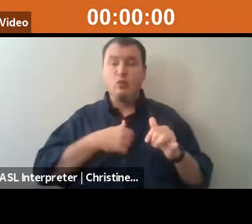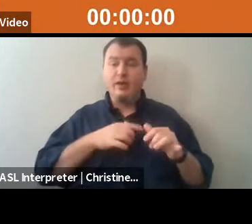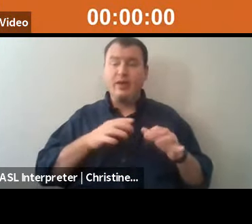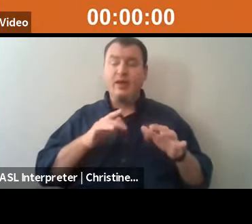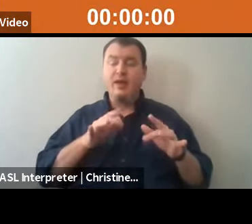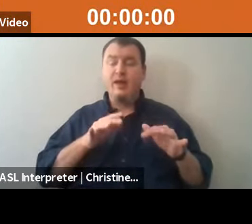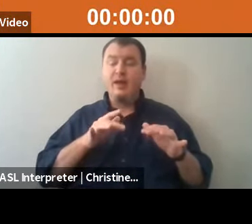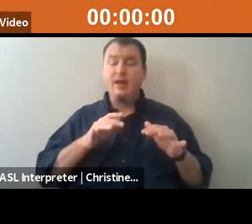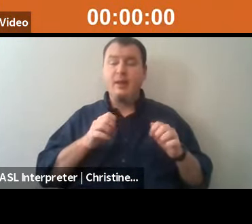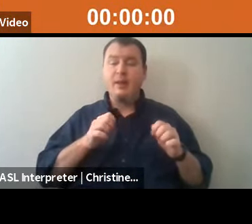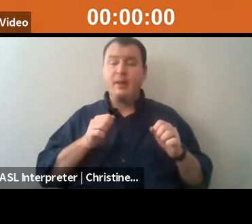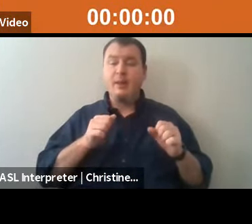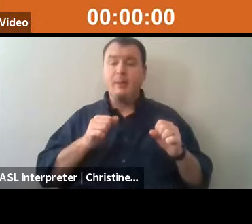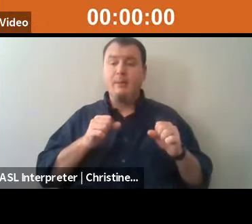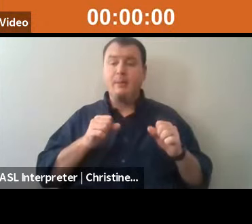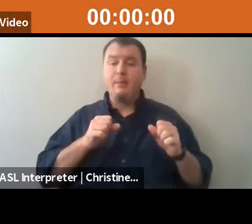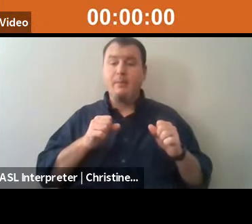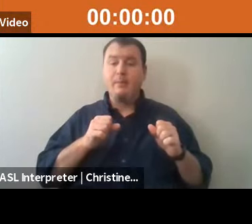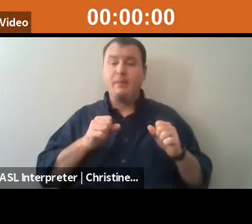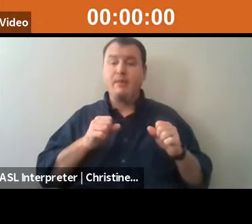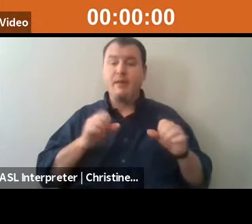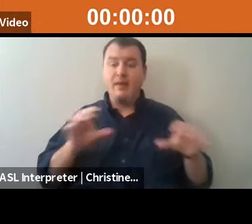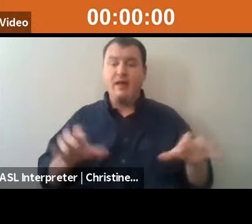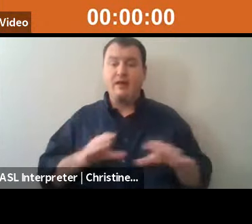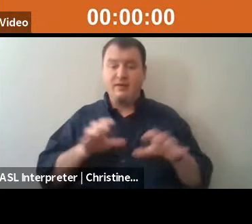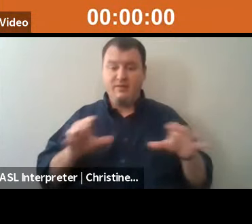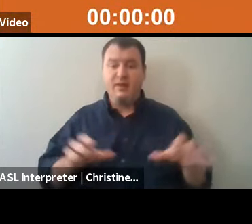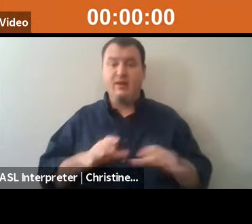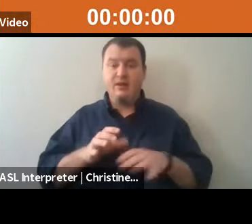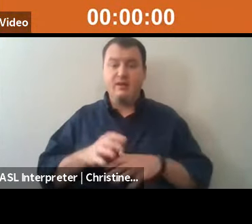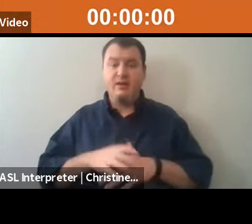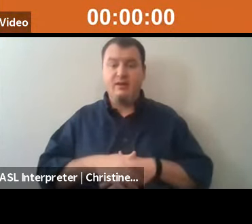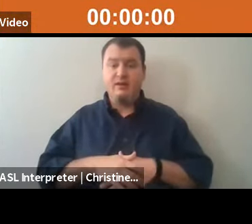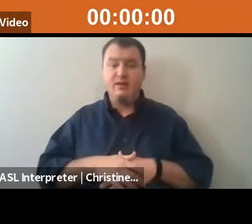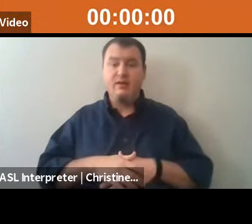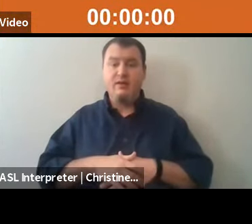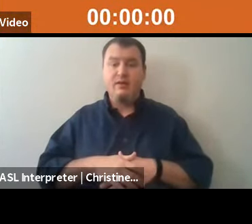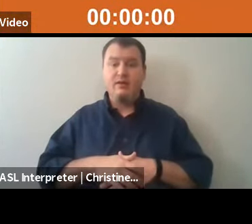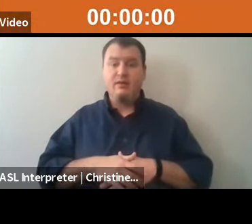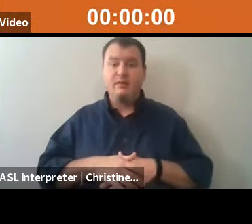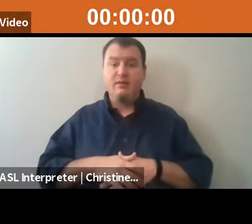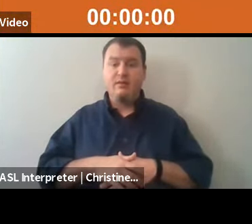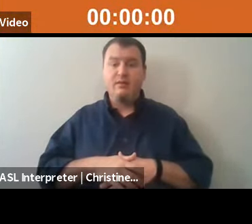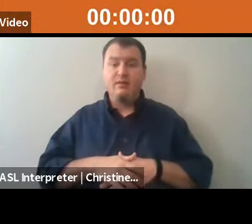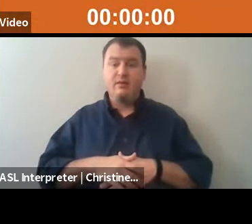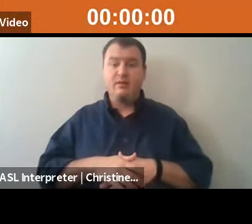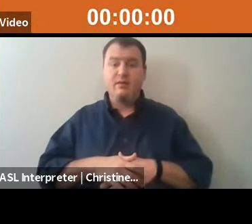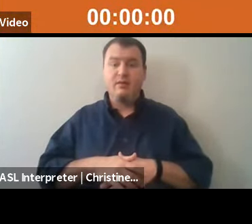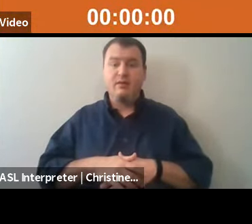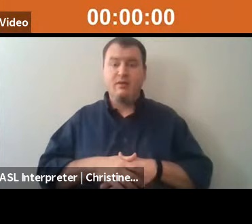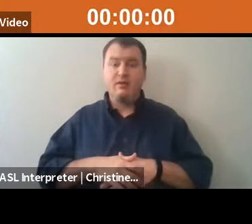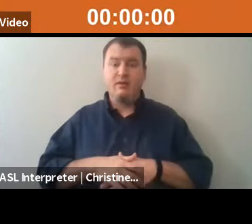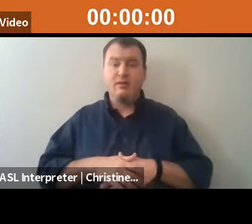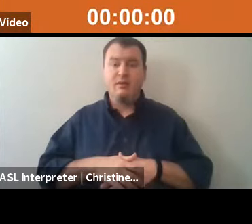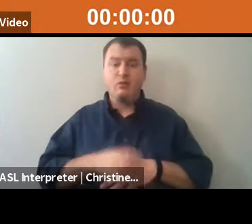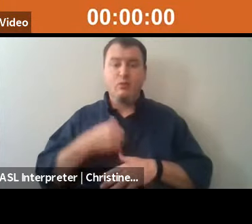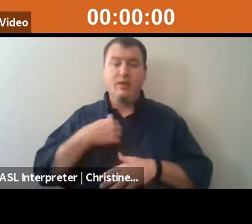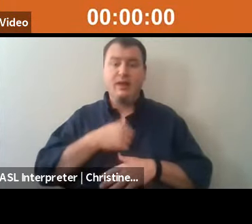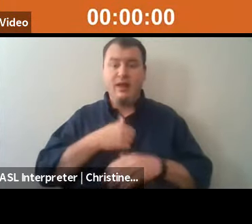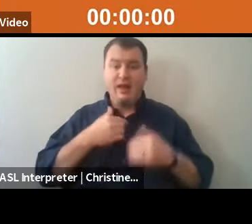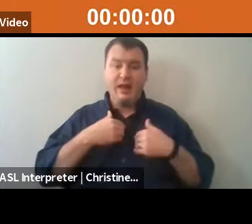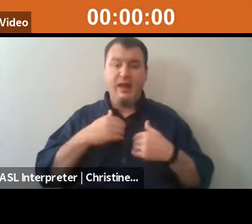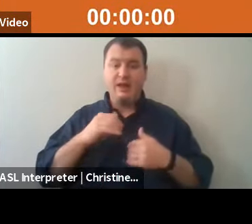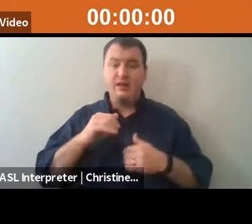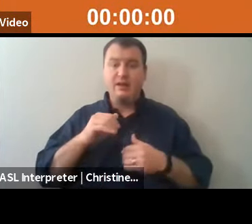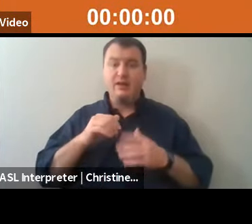el exterior con iniciativas que se presentaron tanto en la Asamblea General